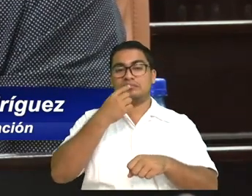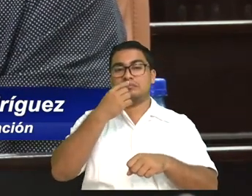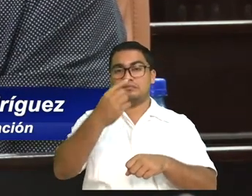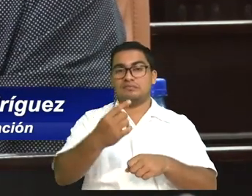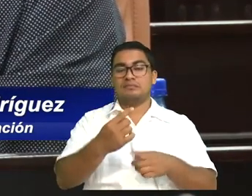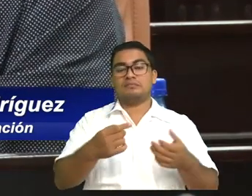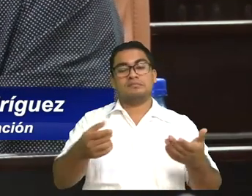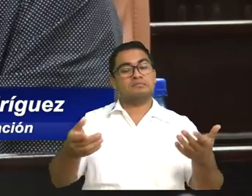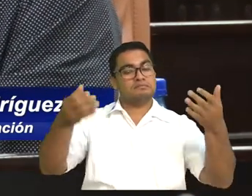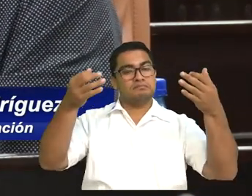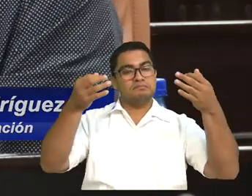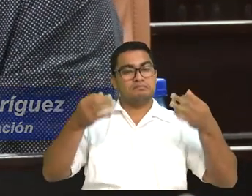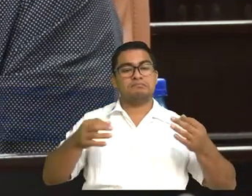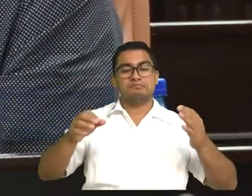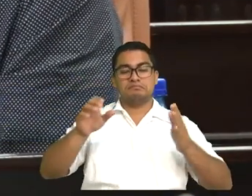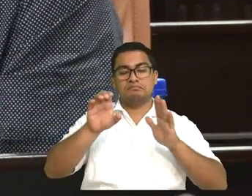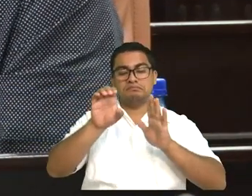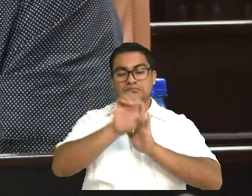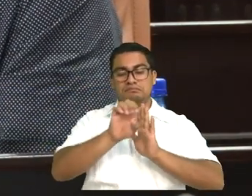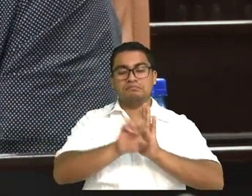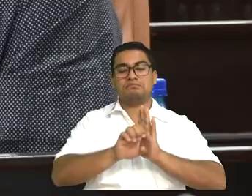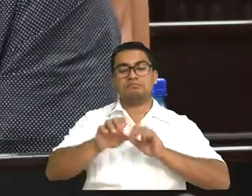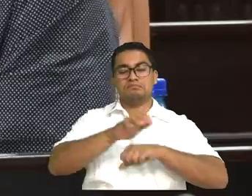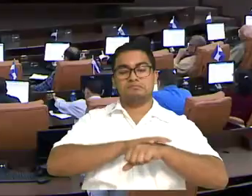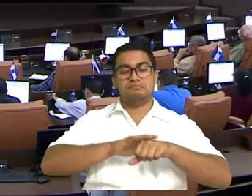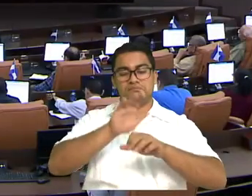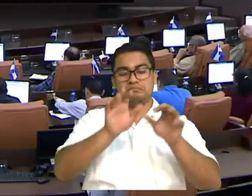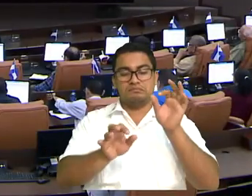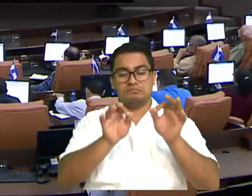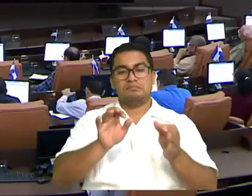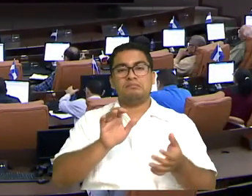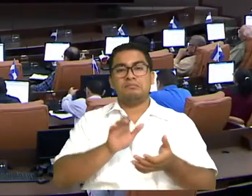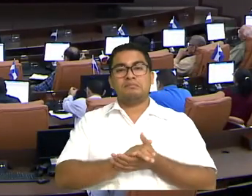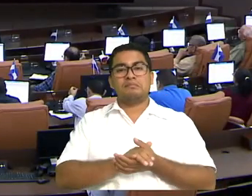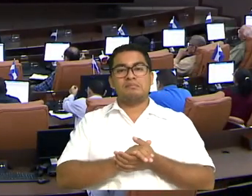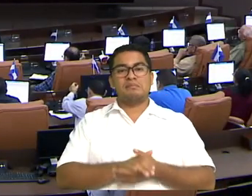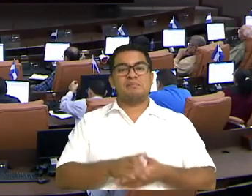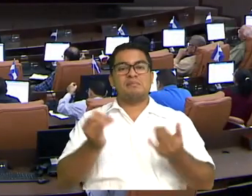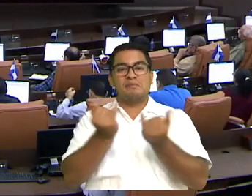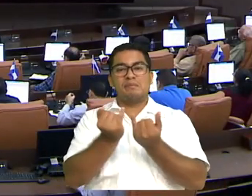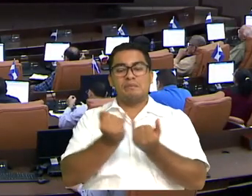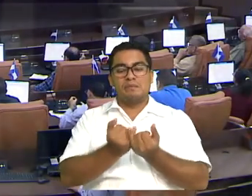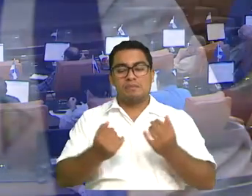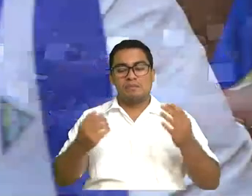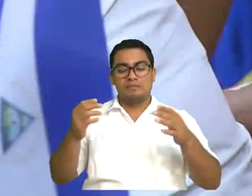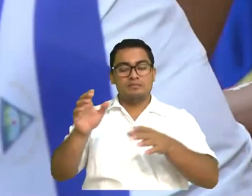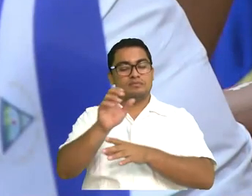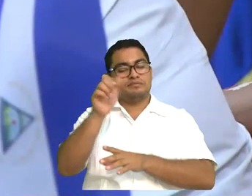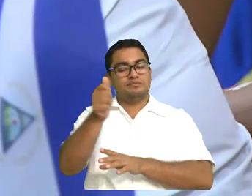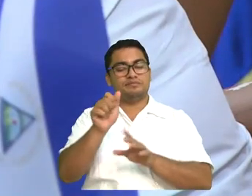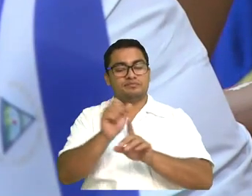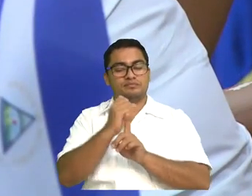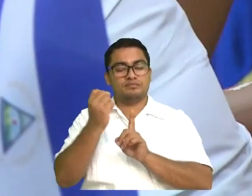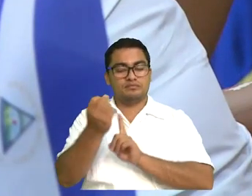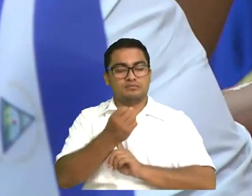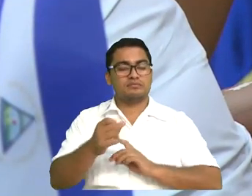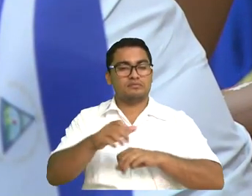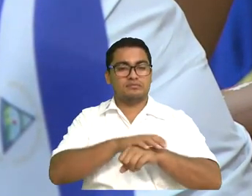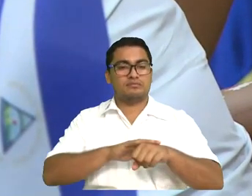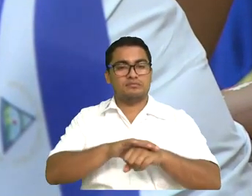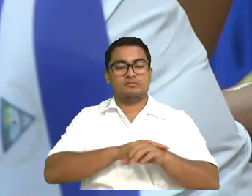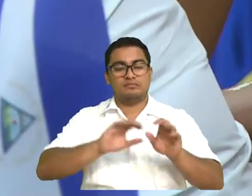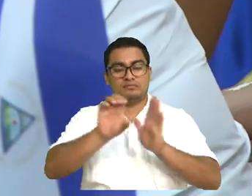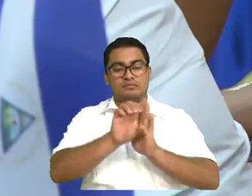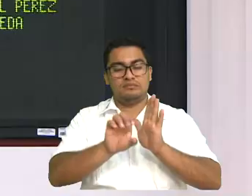dictaminamos favorablemente esta solicitud de personalidad jurídica. Igualmente fueron presentadas otras organizaciones que solicitan una